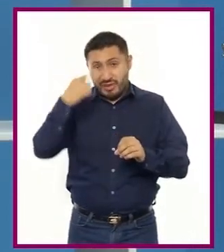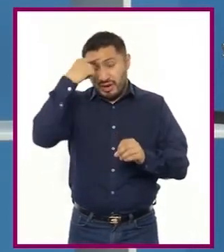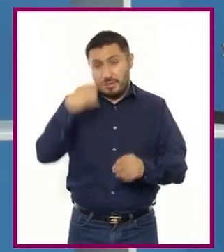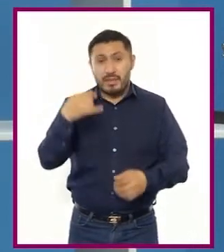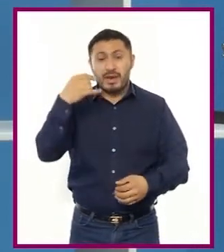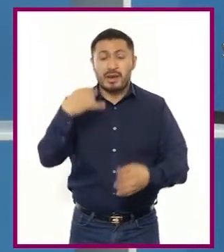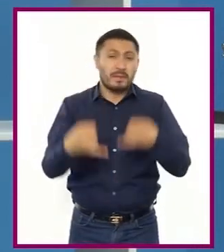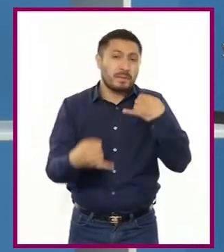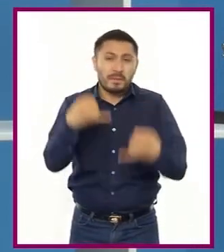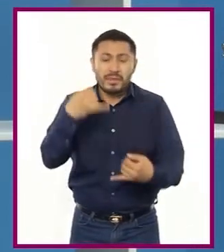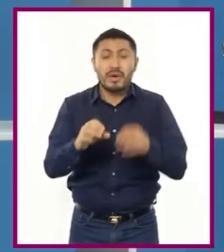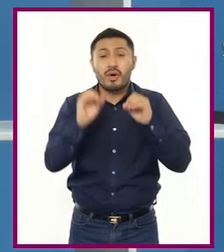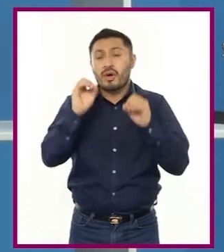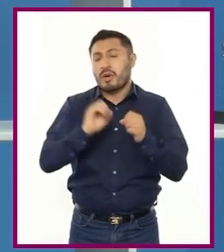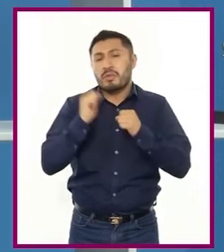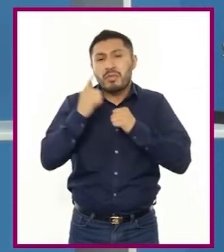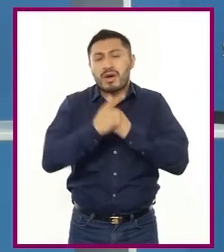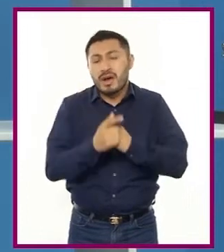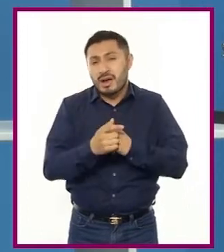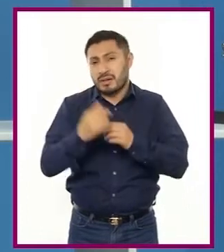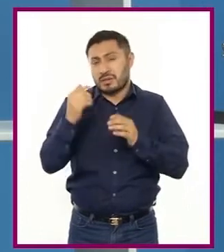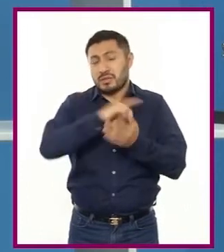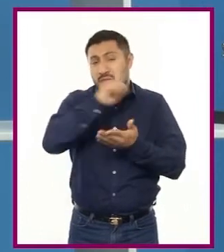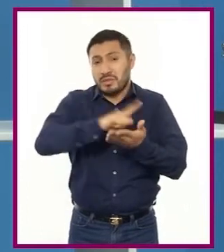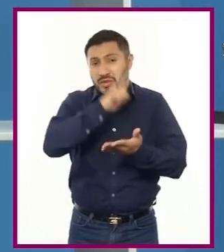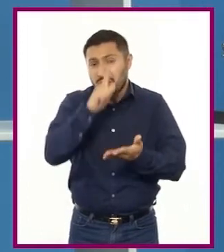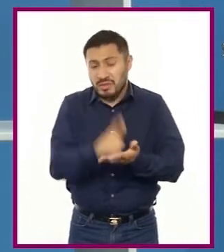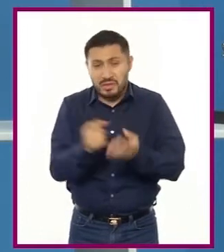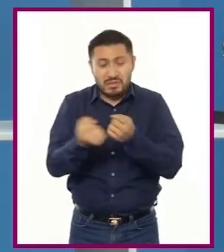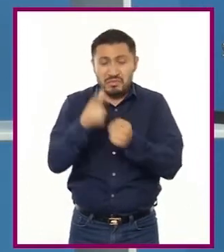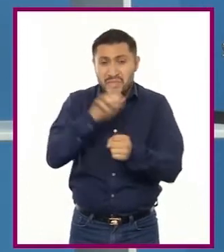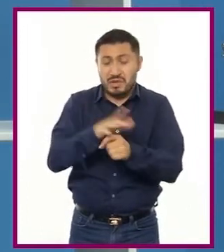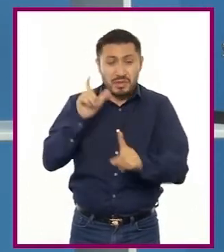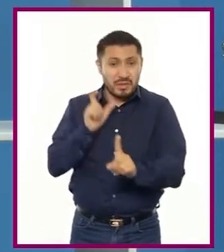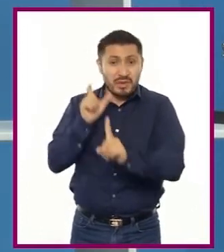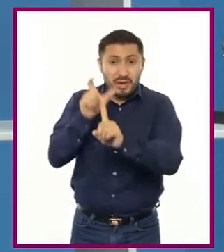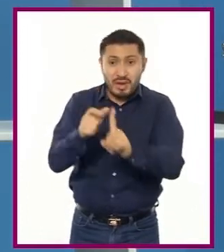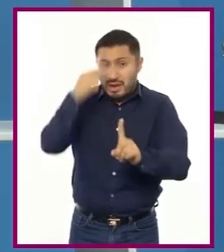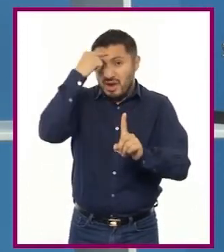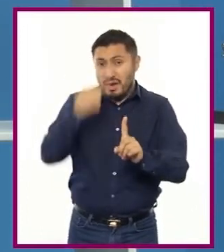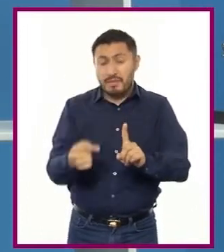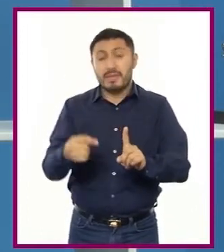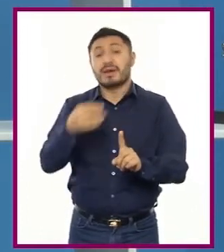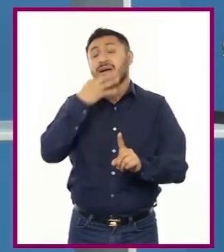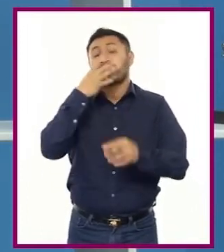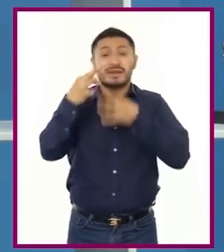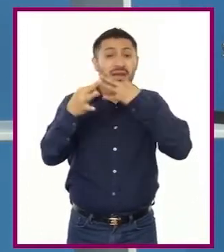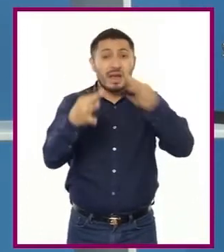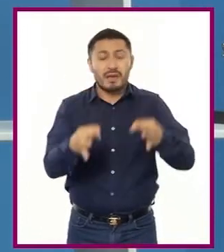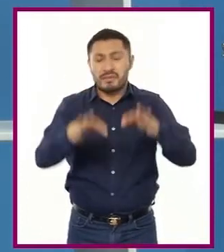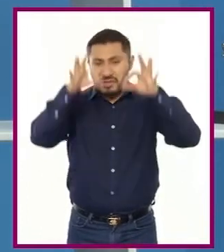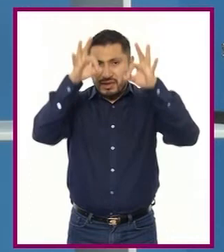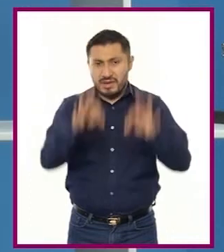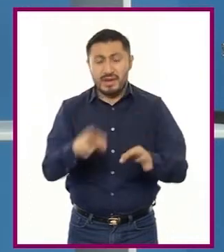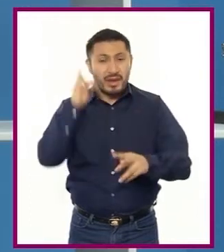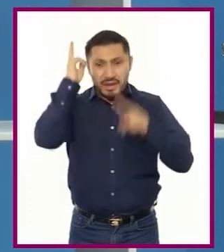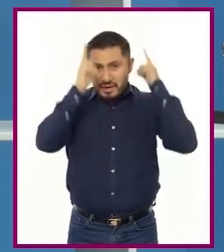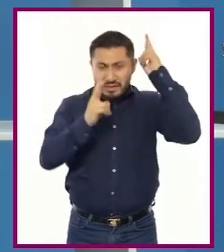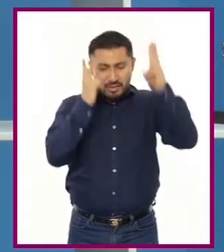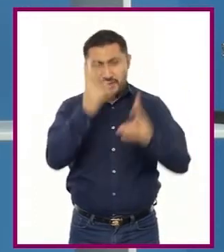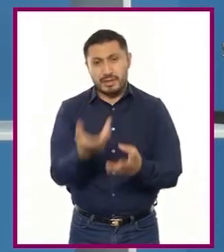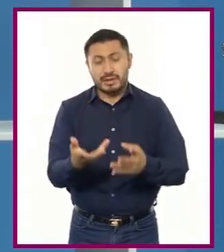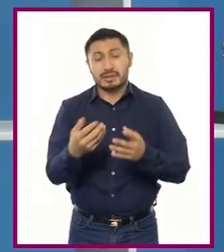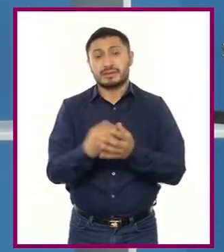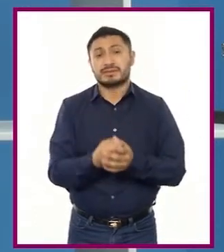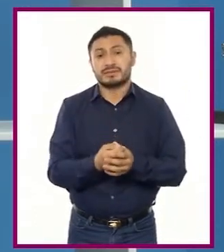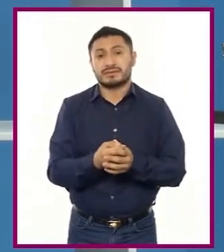juicio o procedimiento jurisdiccional o administrativo, para que se decrete un régimen de visitas con la